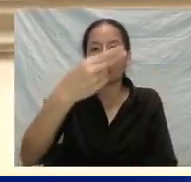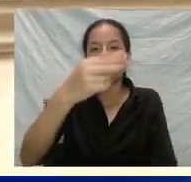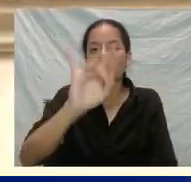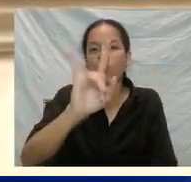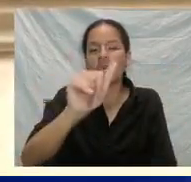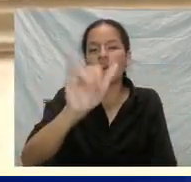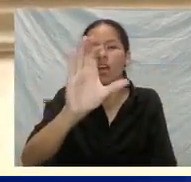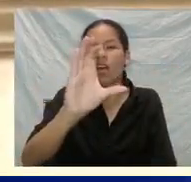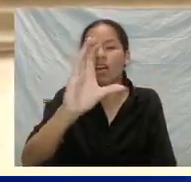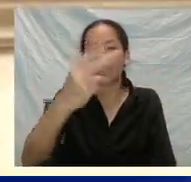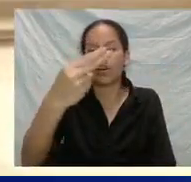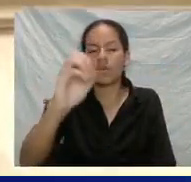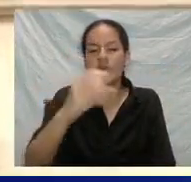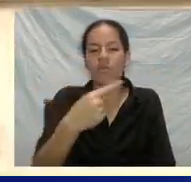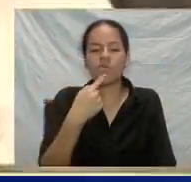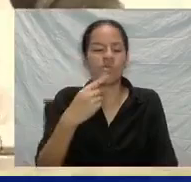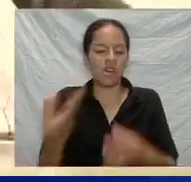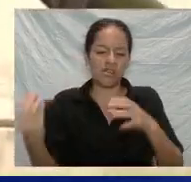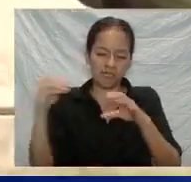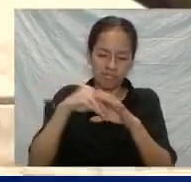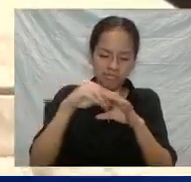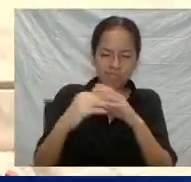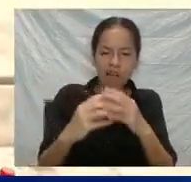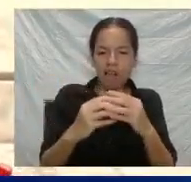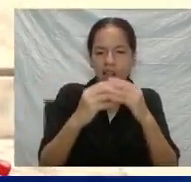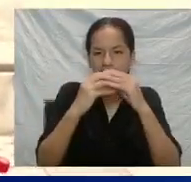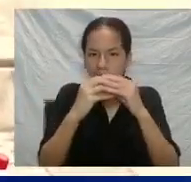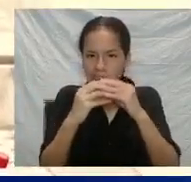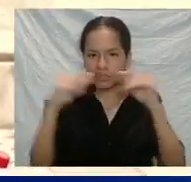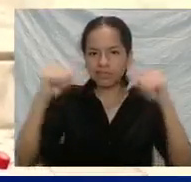y su pan con relleno para estas setas